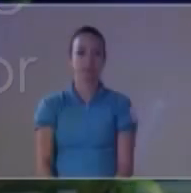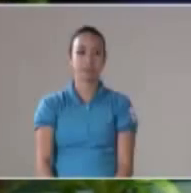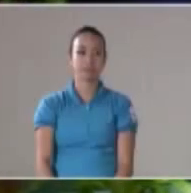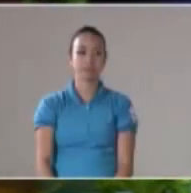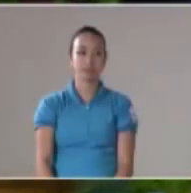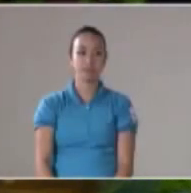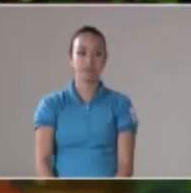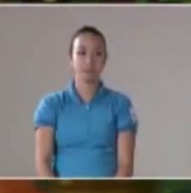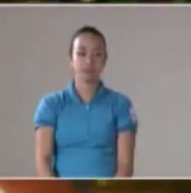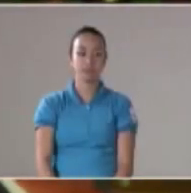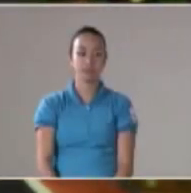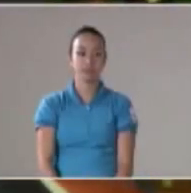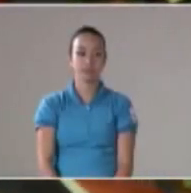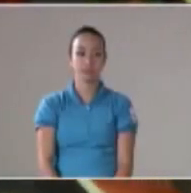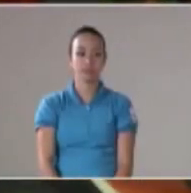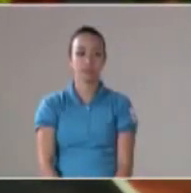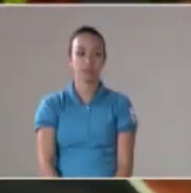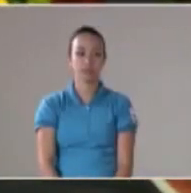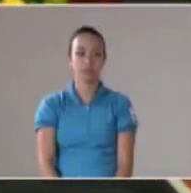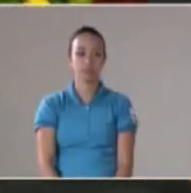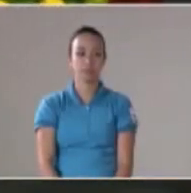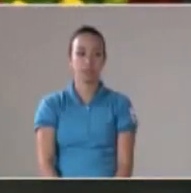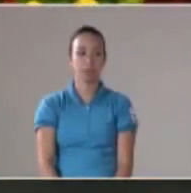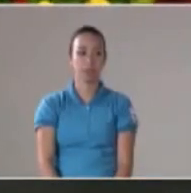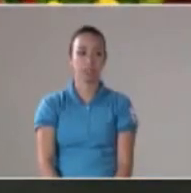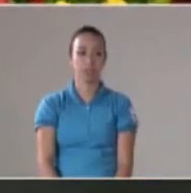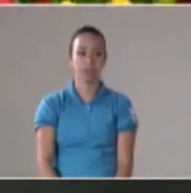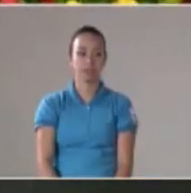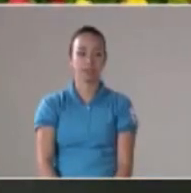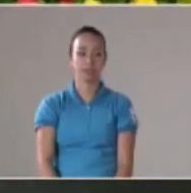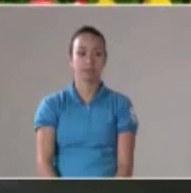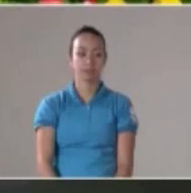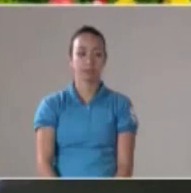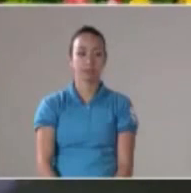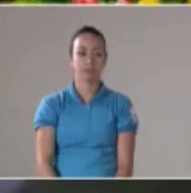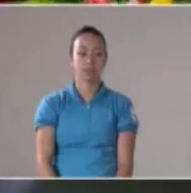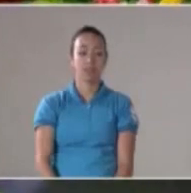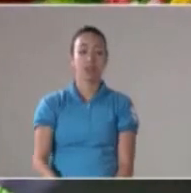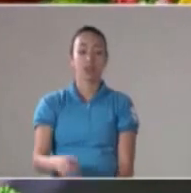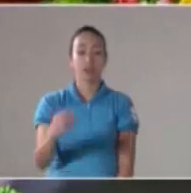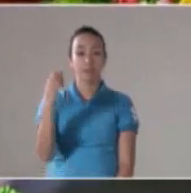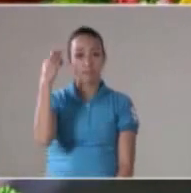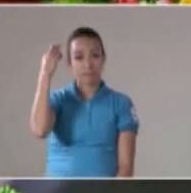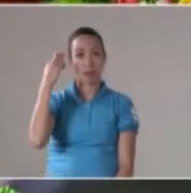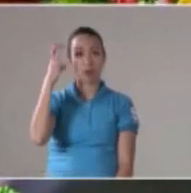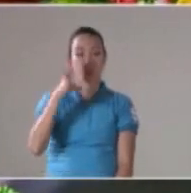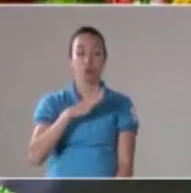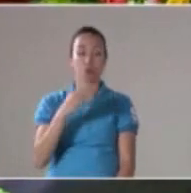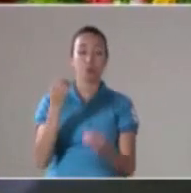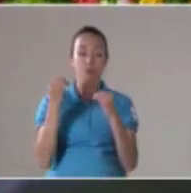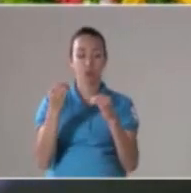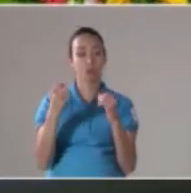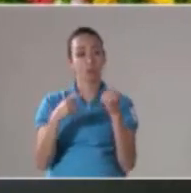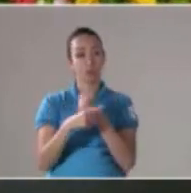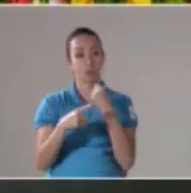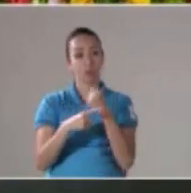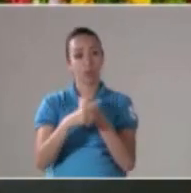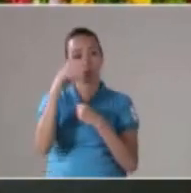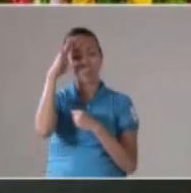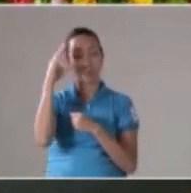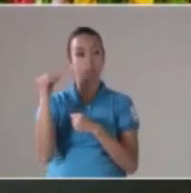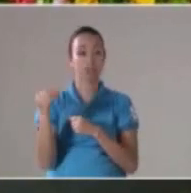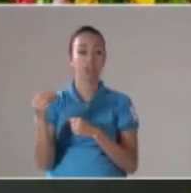Si los grandes problemas en los que se metió Pablo fue porque lo mandaron a los gentiles y él siempre iba con los judíos.